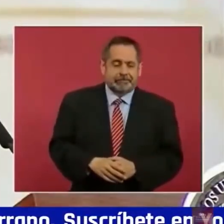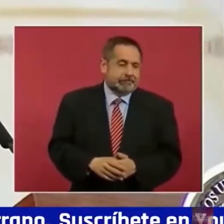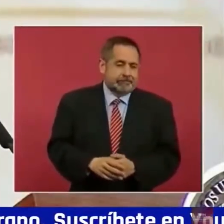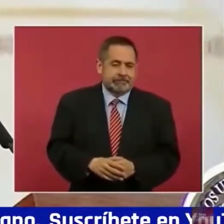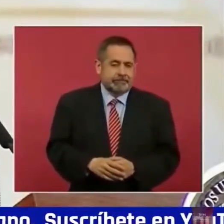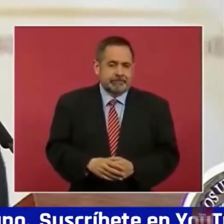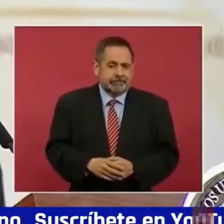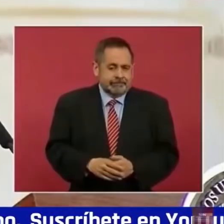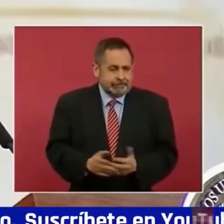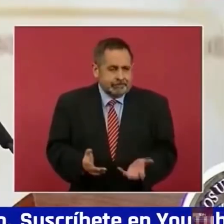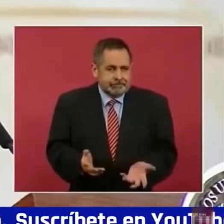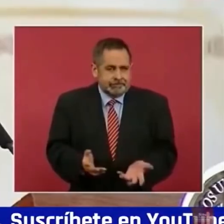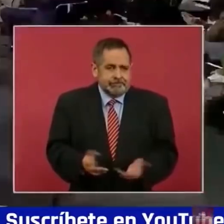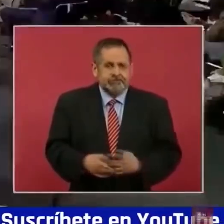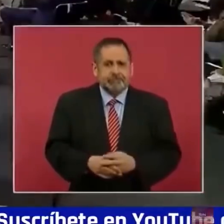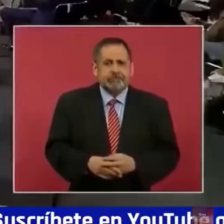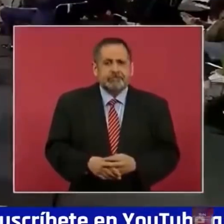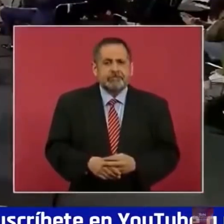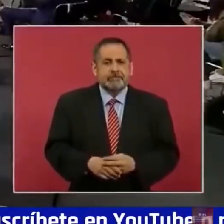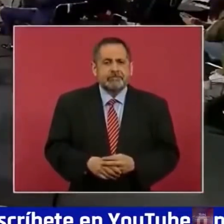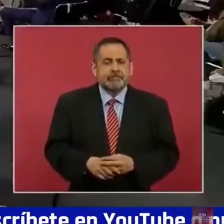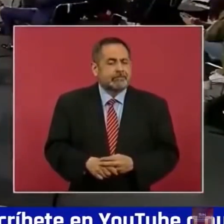Sí, yo no sé por qué aquí,